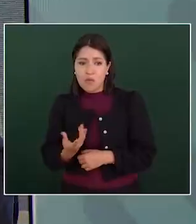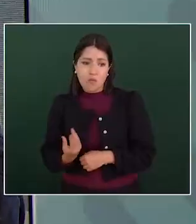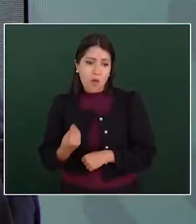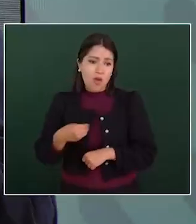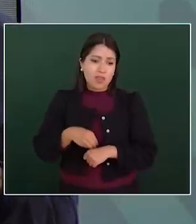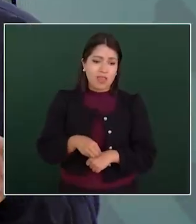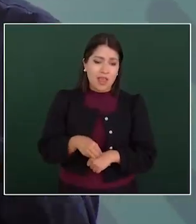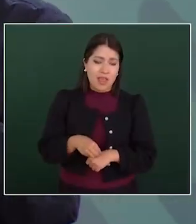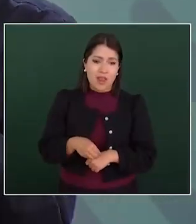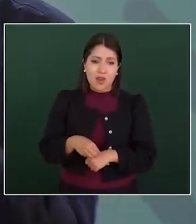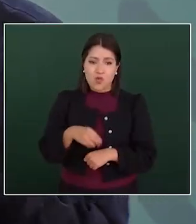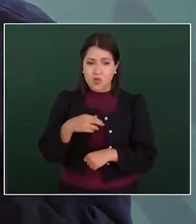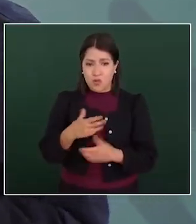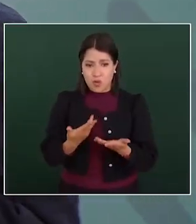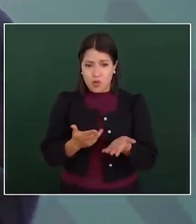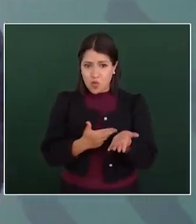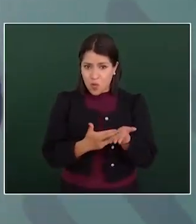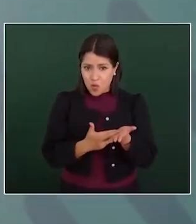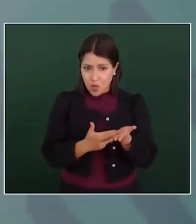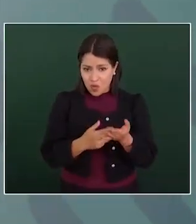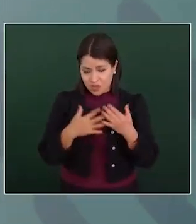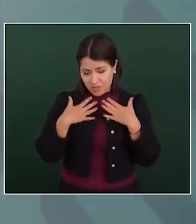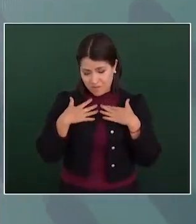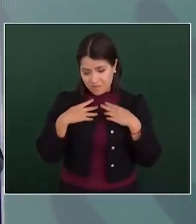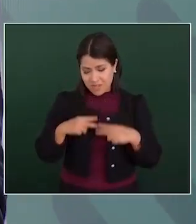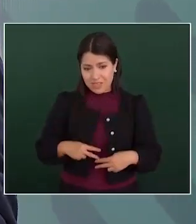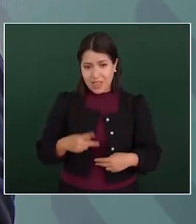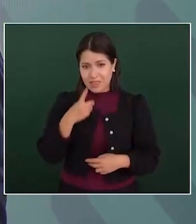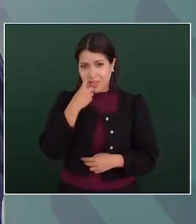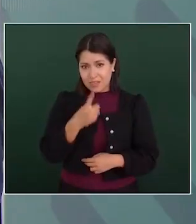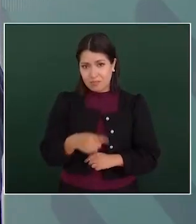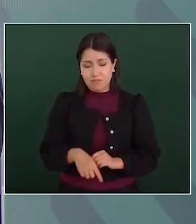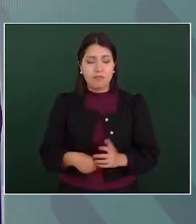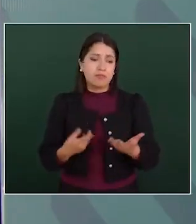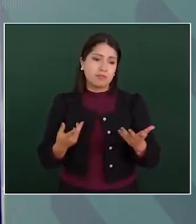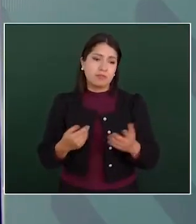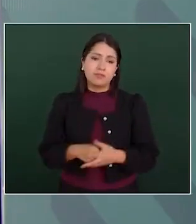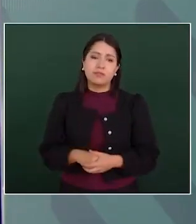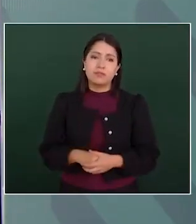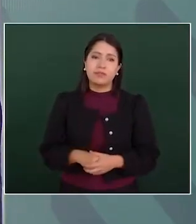¿no? Y salen ahí a decir,